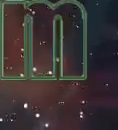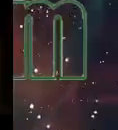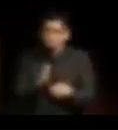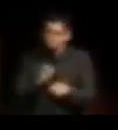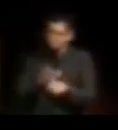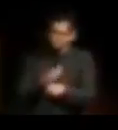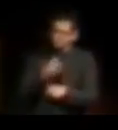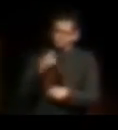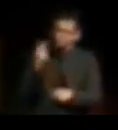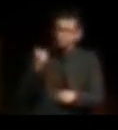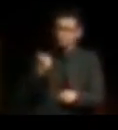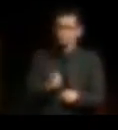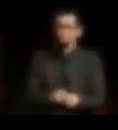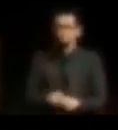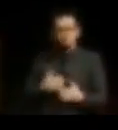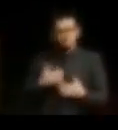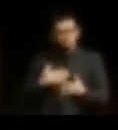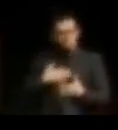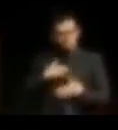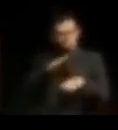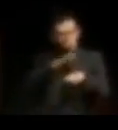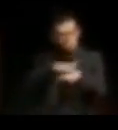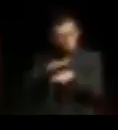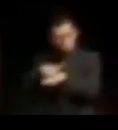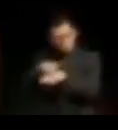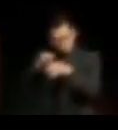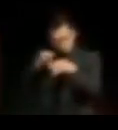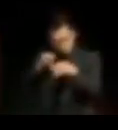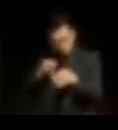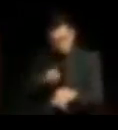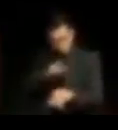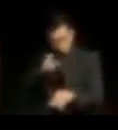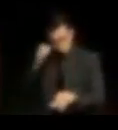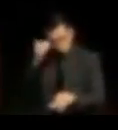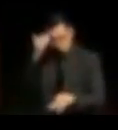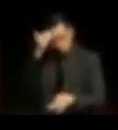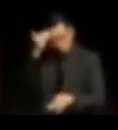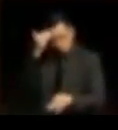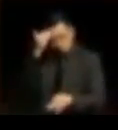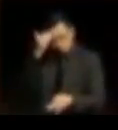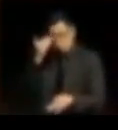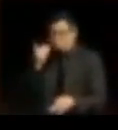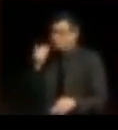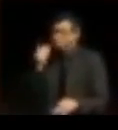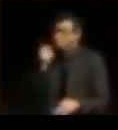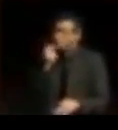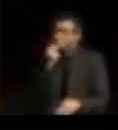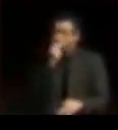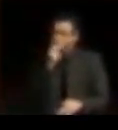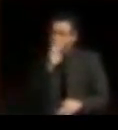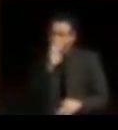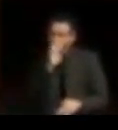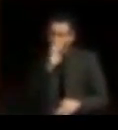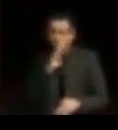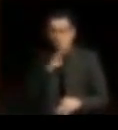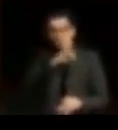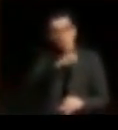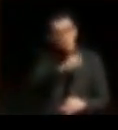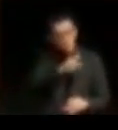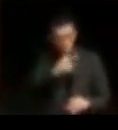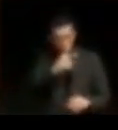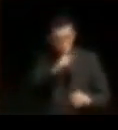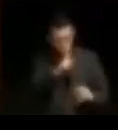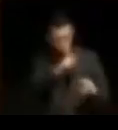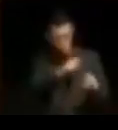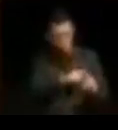Es por eso que hago un sincero reconocimiento a los padres de Jorge Antonio Mercado